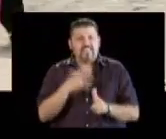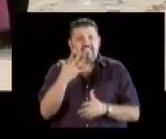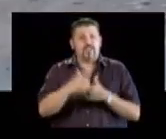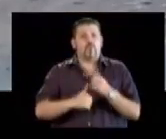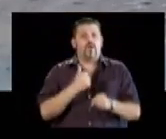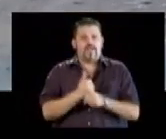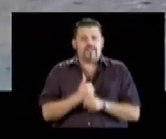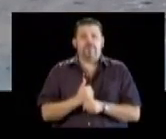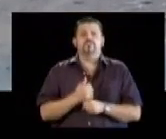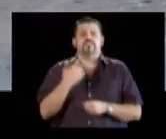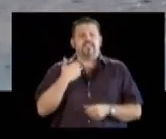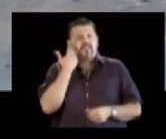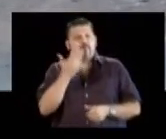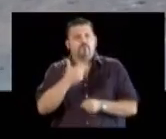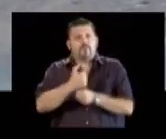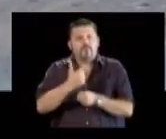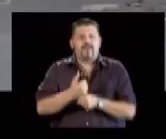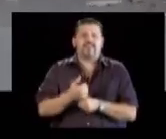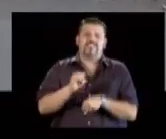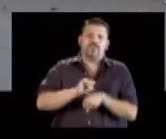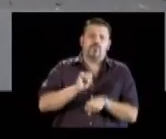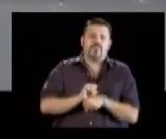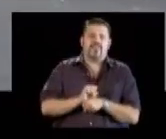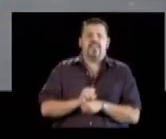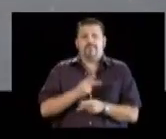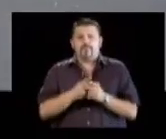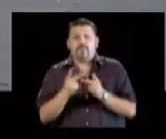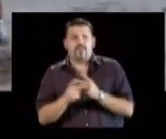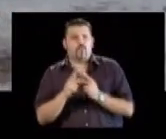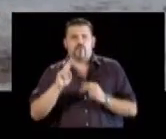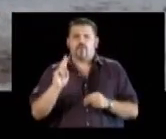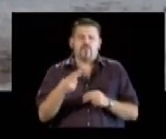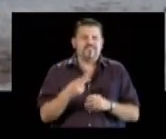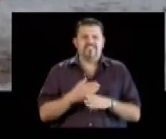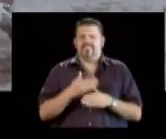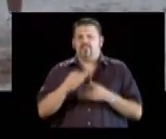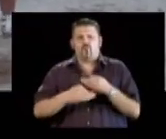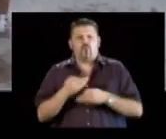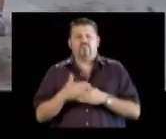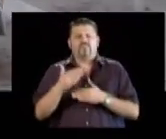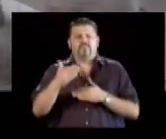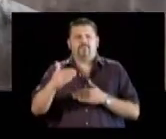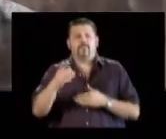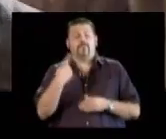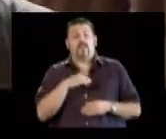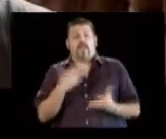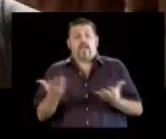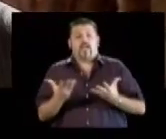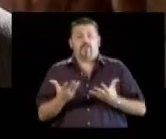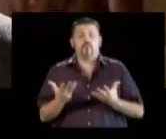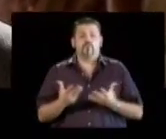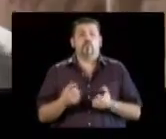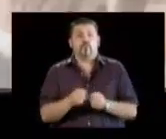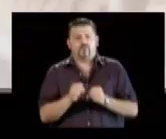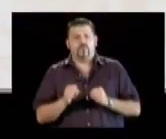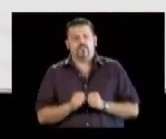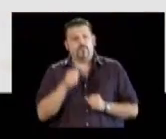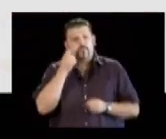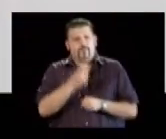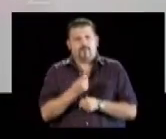una primaria, una secundaria y una preparatoria. Queremos que Educare Ciudad Juárez haga una transformación social desde sus raíces a través de la